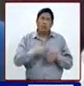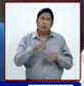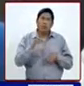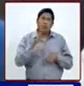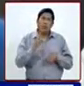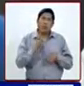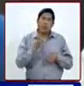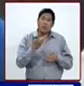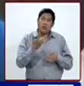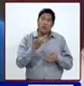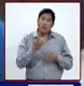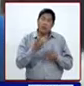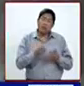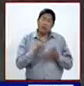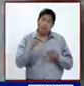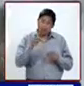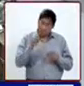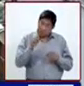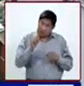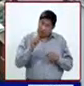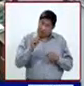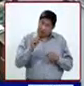tres fechas diferentes al mismo censo.